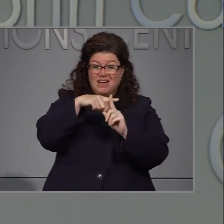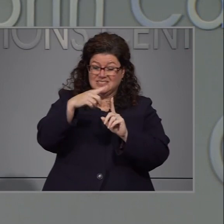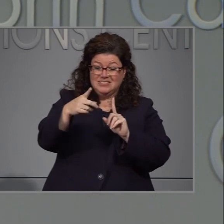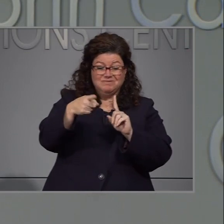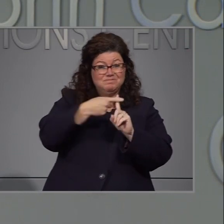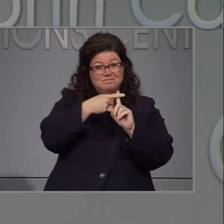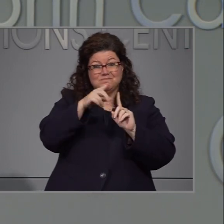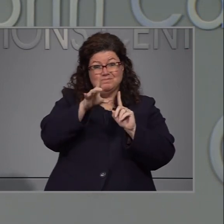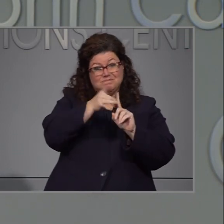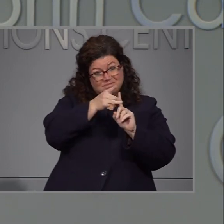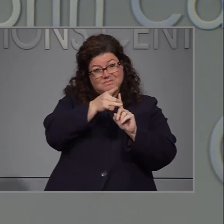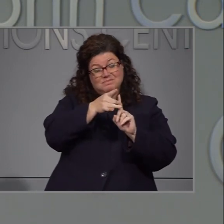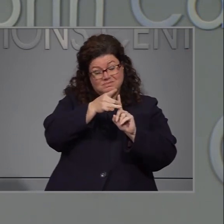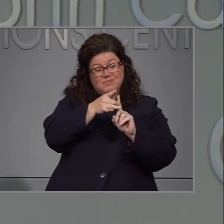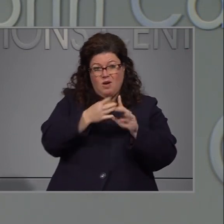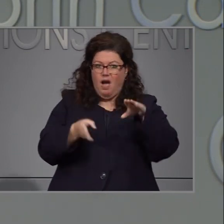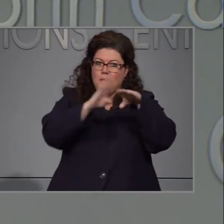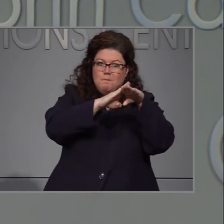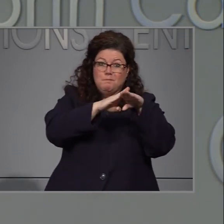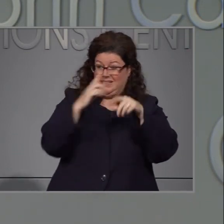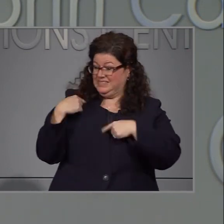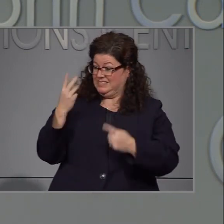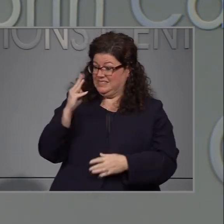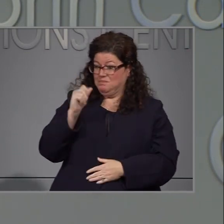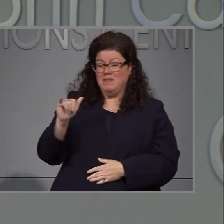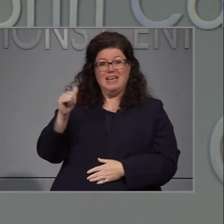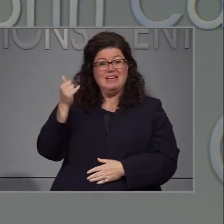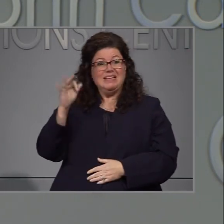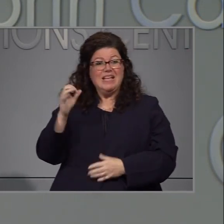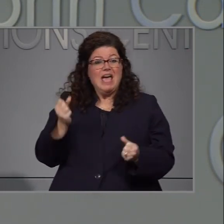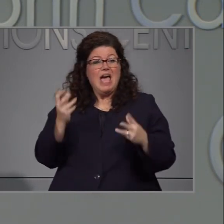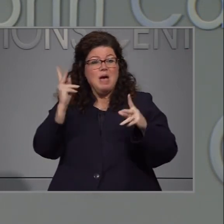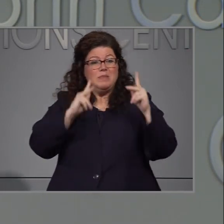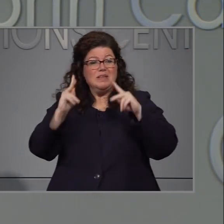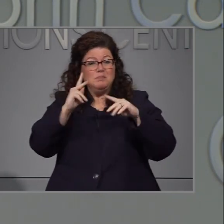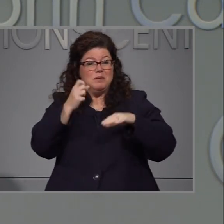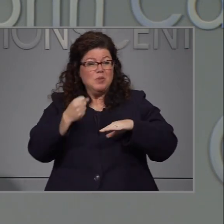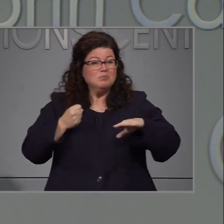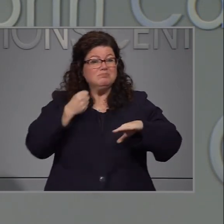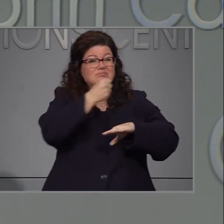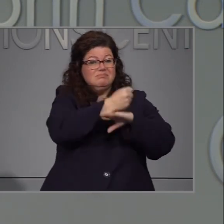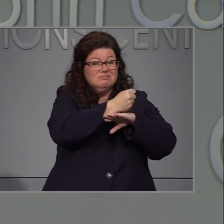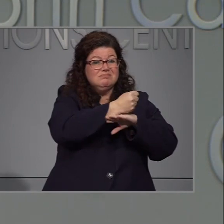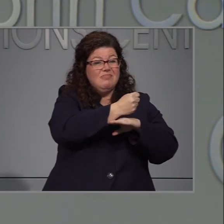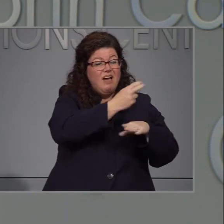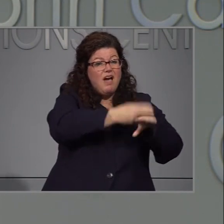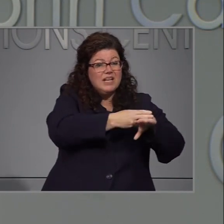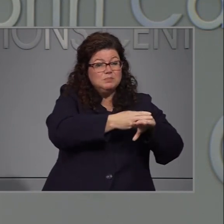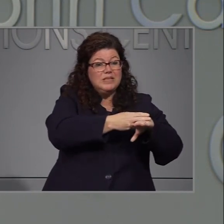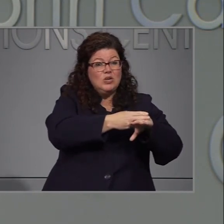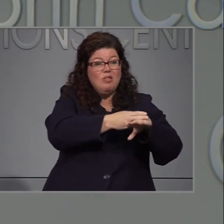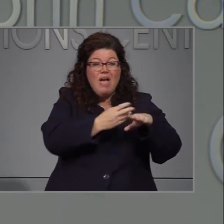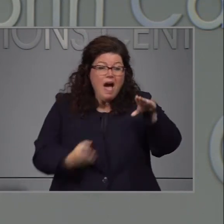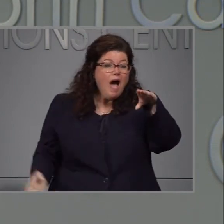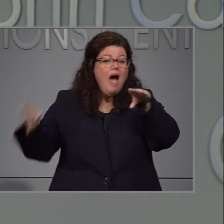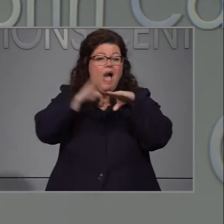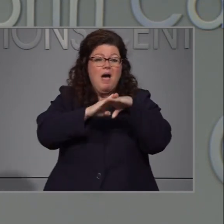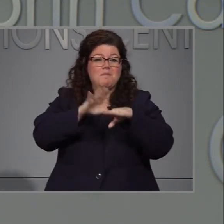pruebas que son positivos sigue estando alto. Desde el 19 de mayo, el número de personas hospitalizadas ha